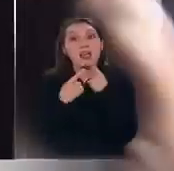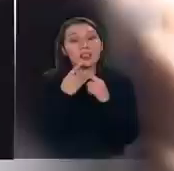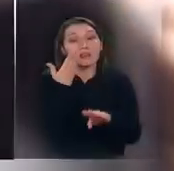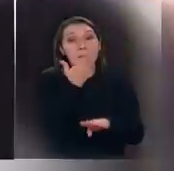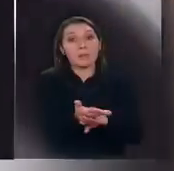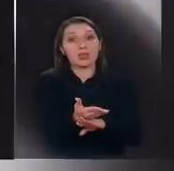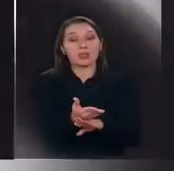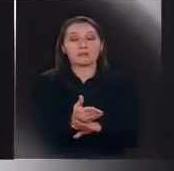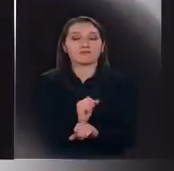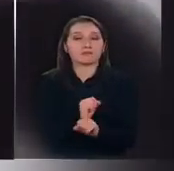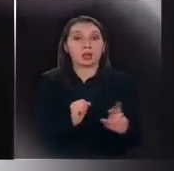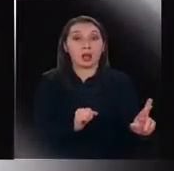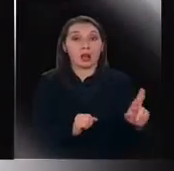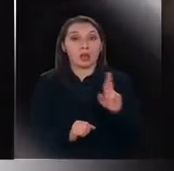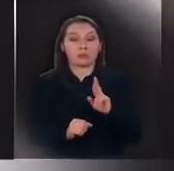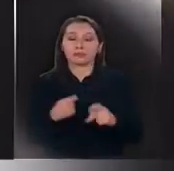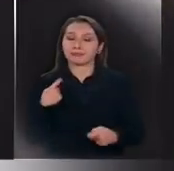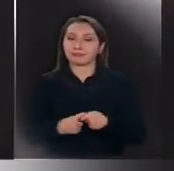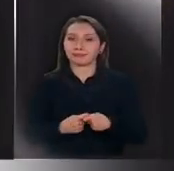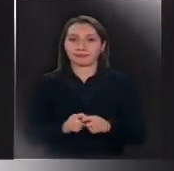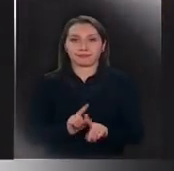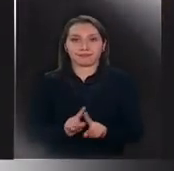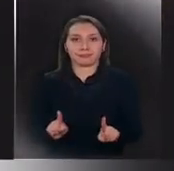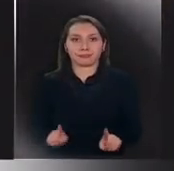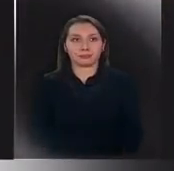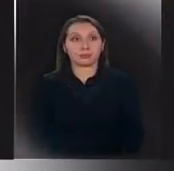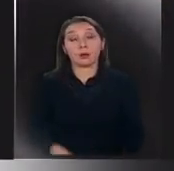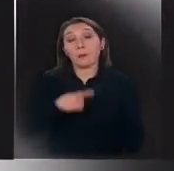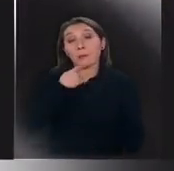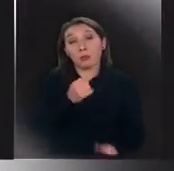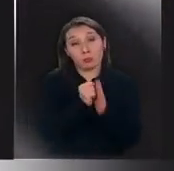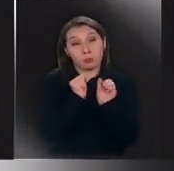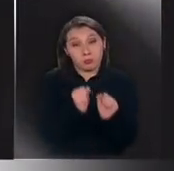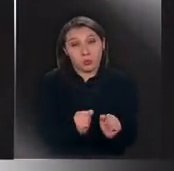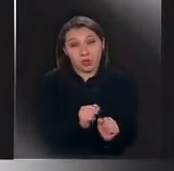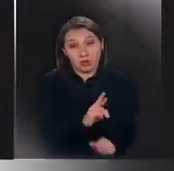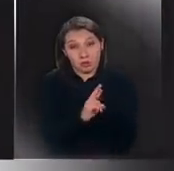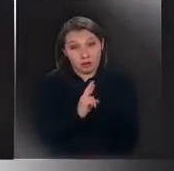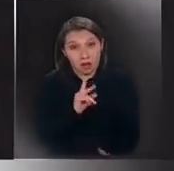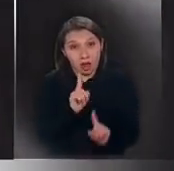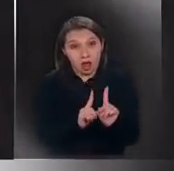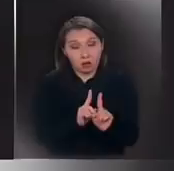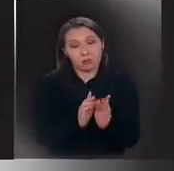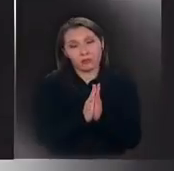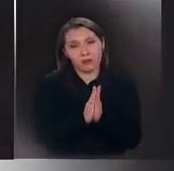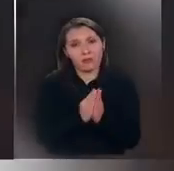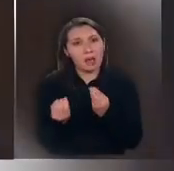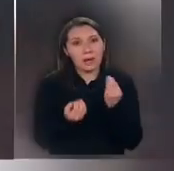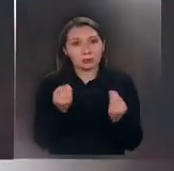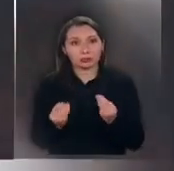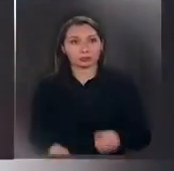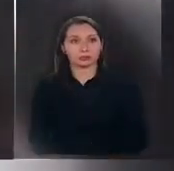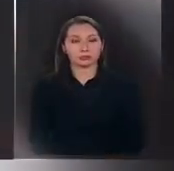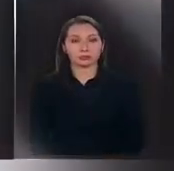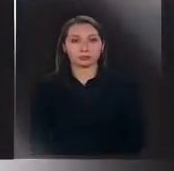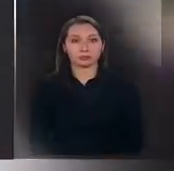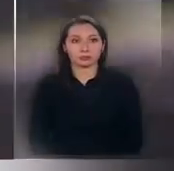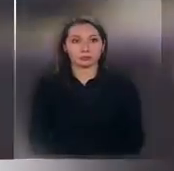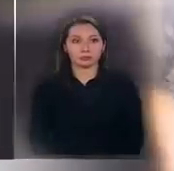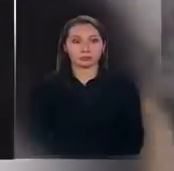ella, sin embargo, la respuesta fue negativa. ¿Nos puede decir algo, por favor? ¿Una respuesta a lo que le pasó?